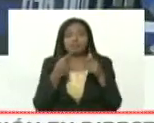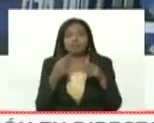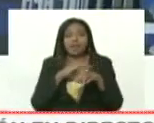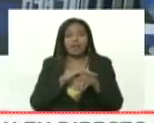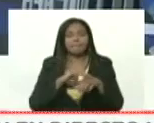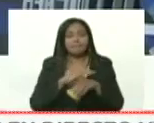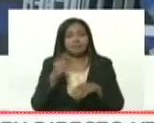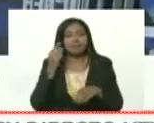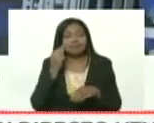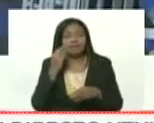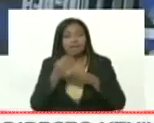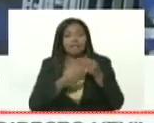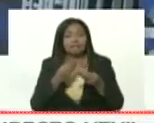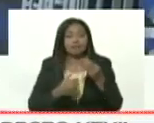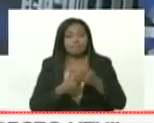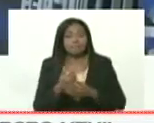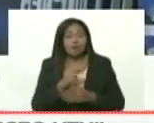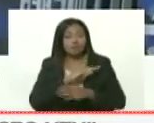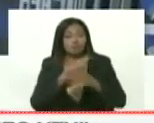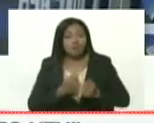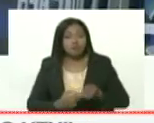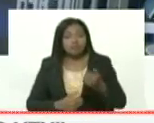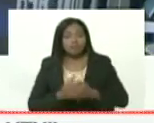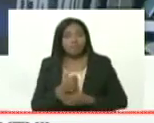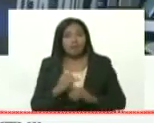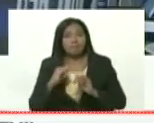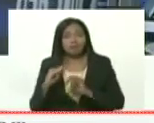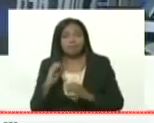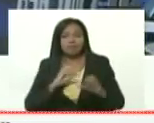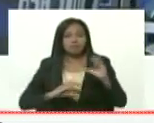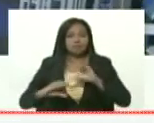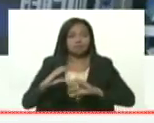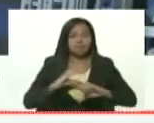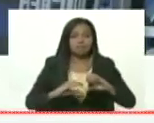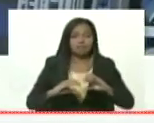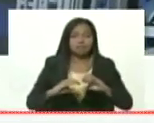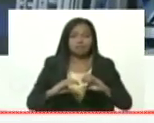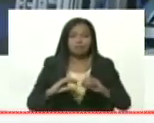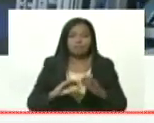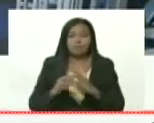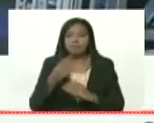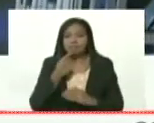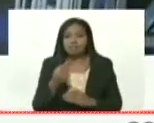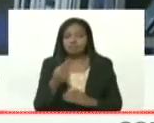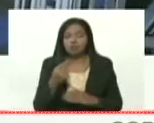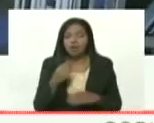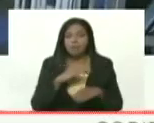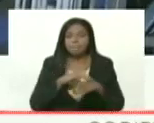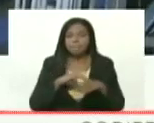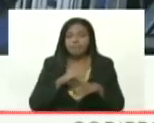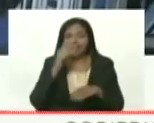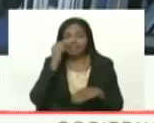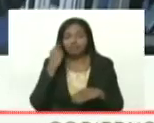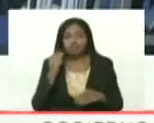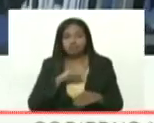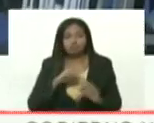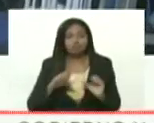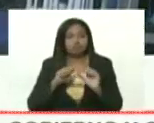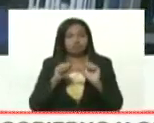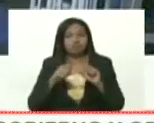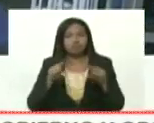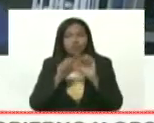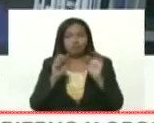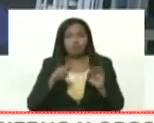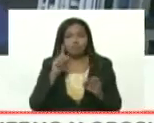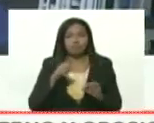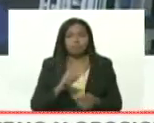ministra, hay que aplicar con mucha fuerza esta misma ciencia. Me ha dicho el ministro Castro Soteldo que hemos avanzado